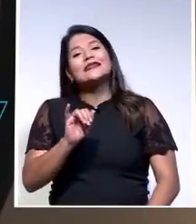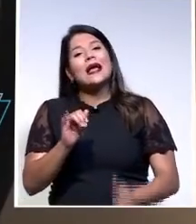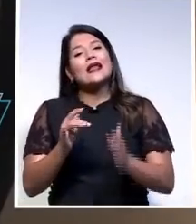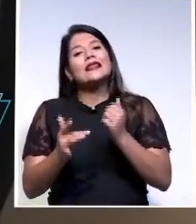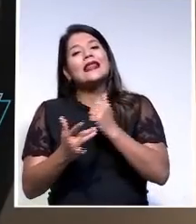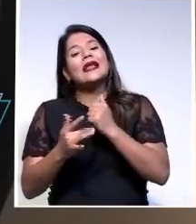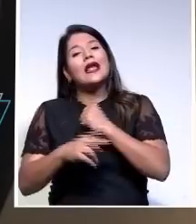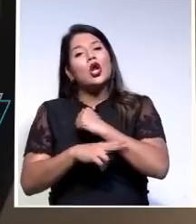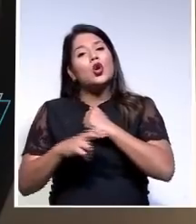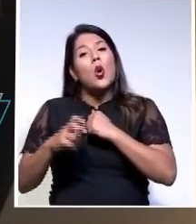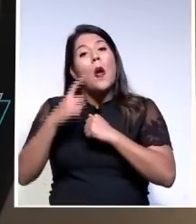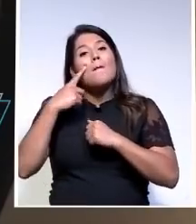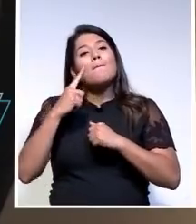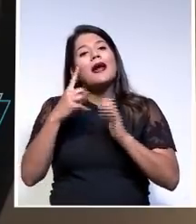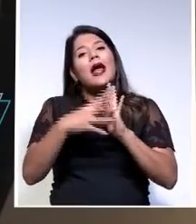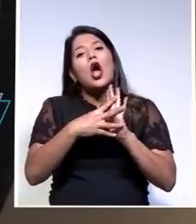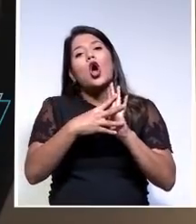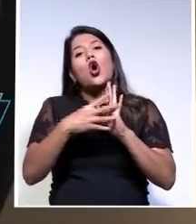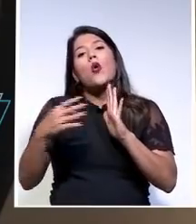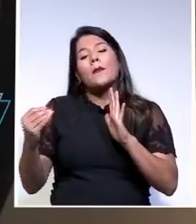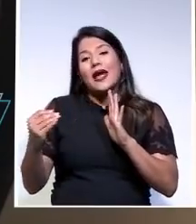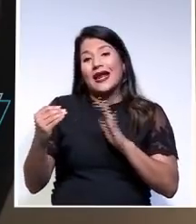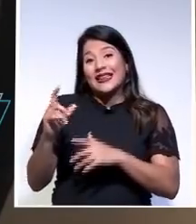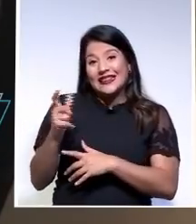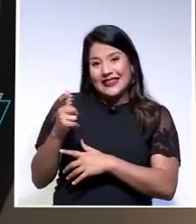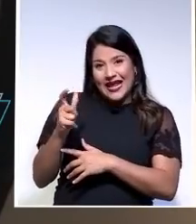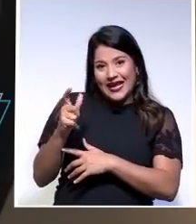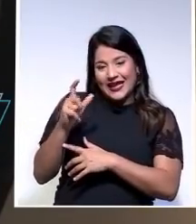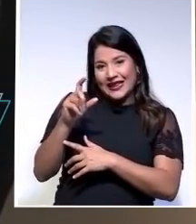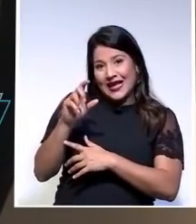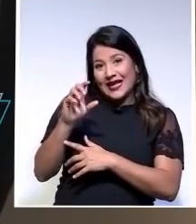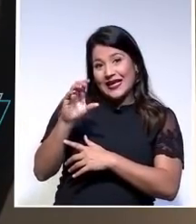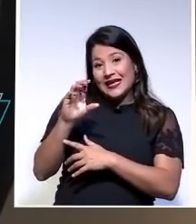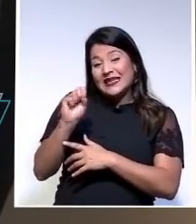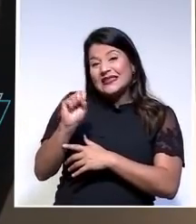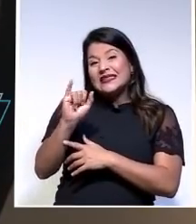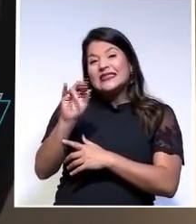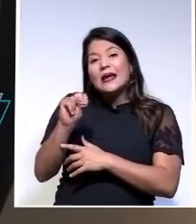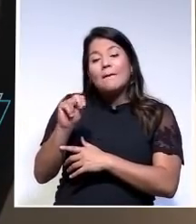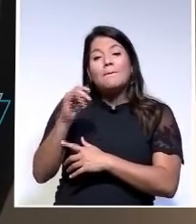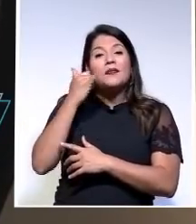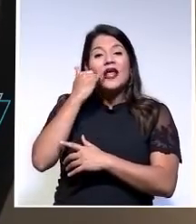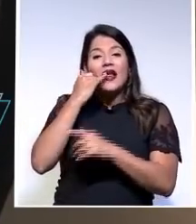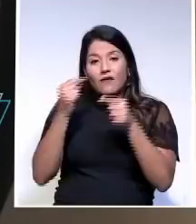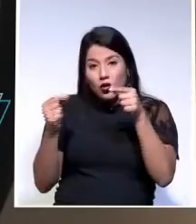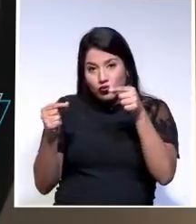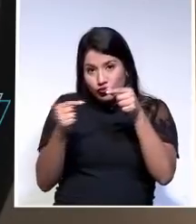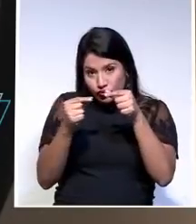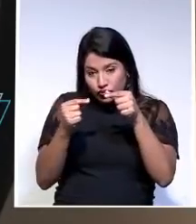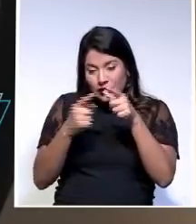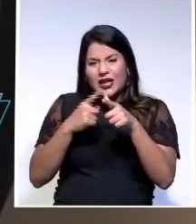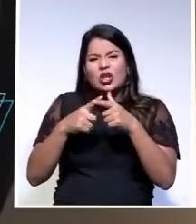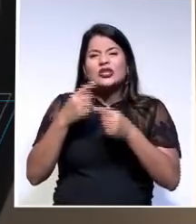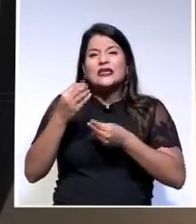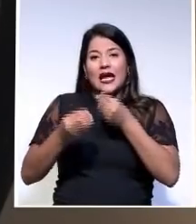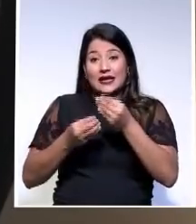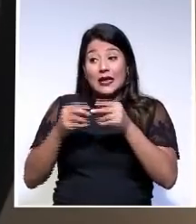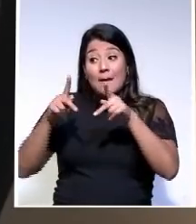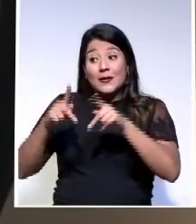duplicar la tarjeta SIM. Se llama intercambio de SIM. Y lo que hacen los delincuentes es comunicarse con el operador de